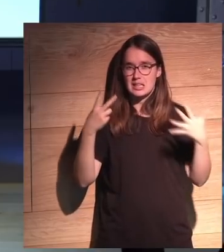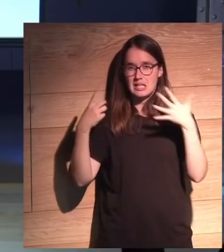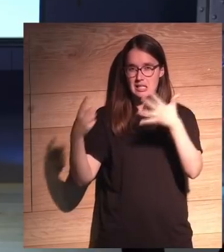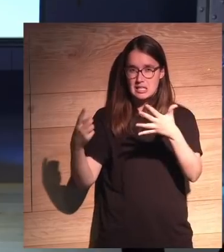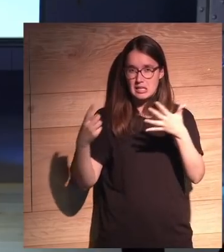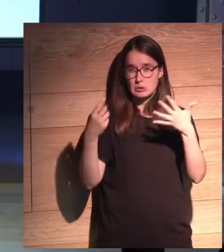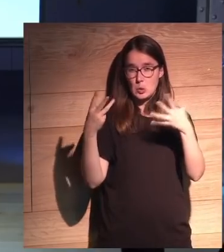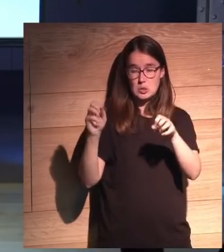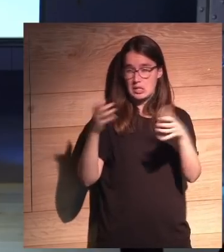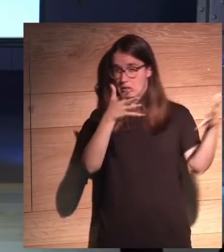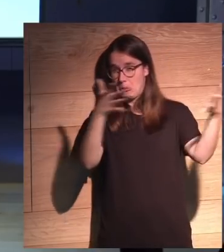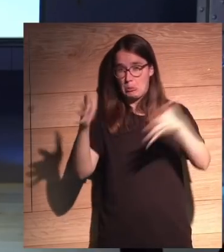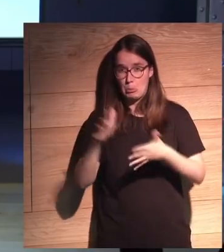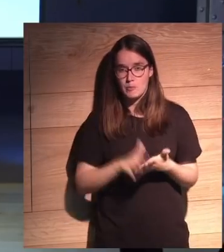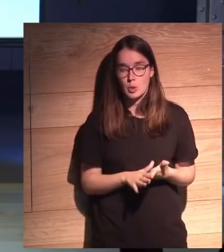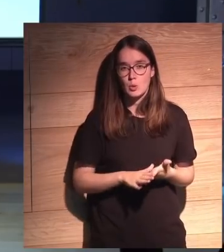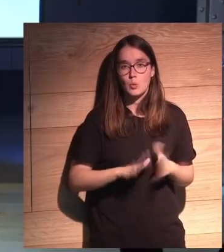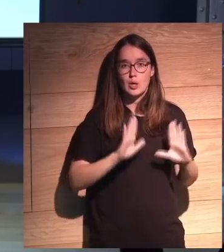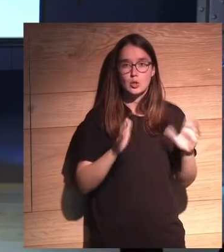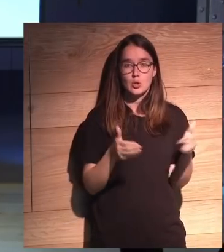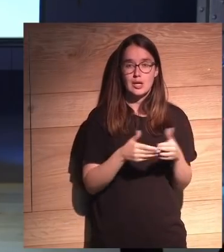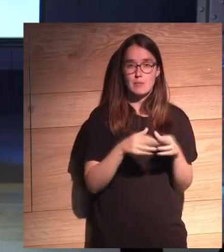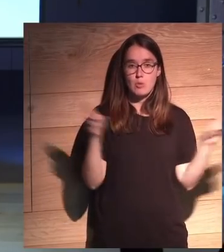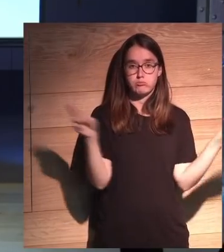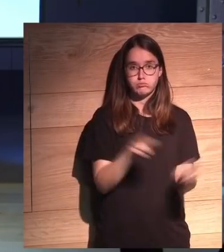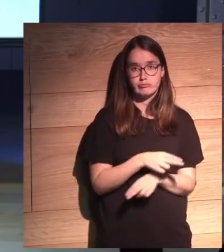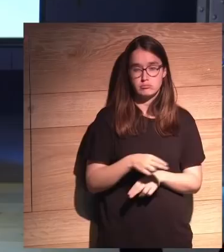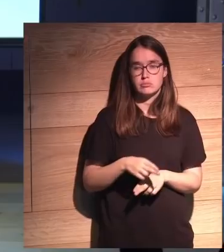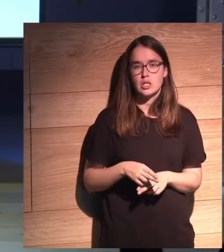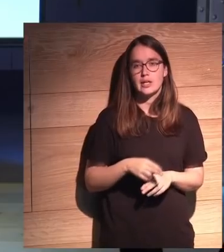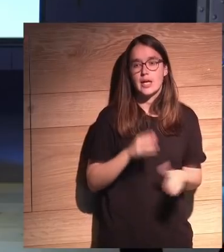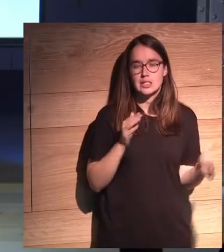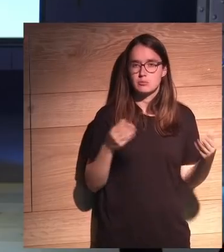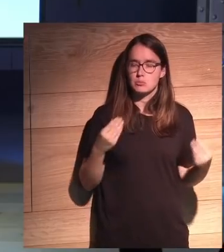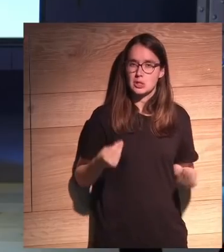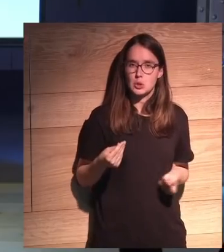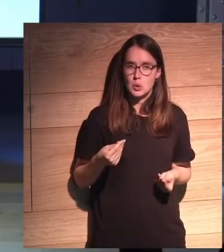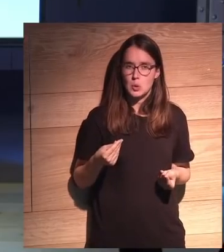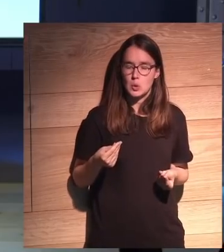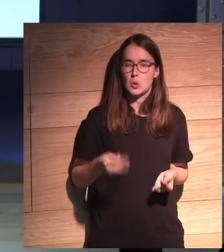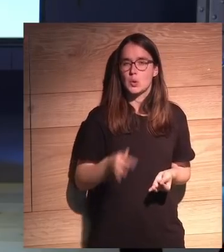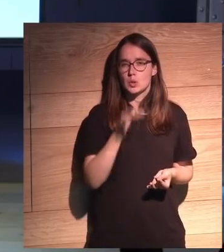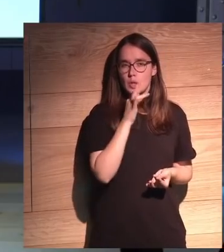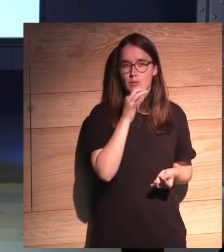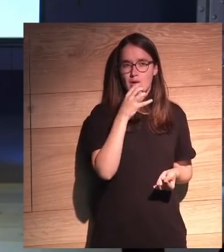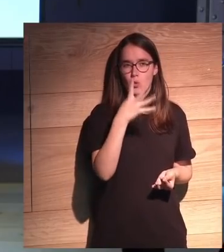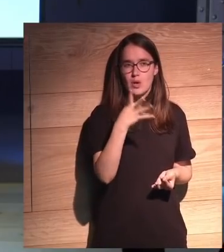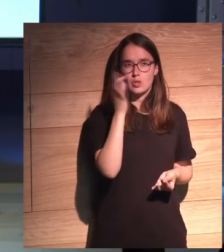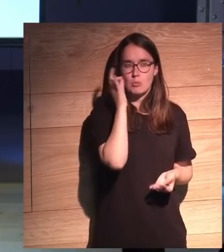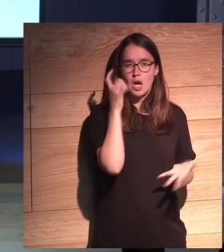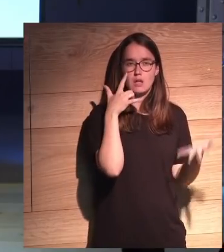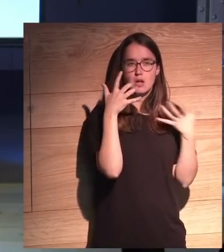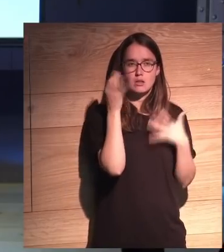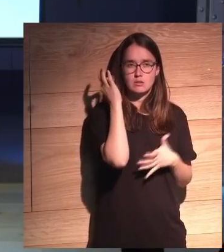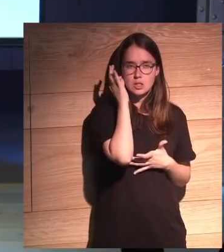1776, 80, por ahí, cuando queda abolido el gremio de San Lucas. Todavía en ese momento había 4 mujeres